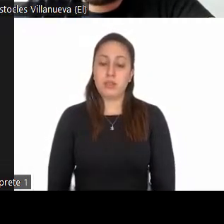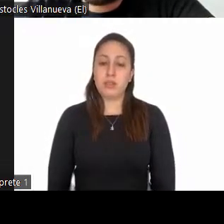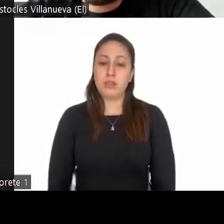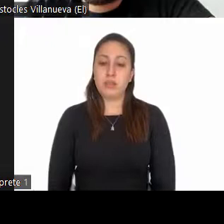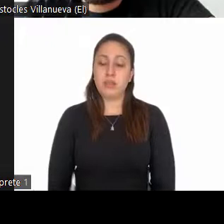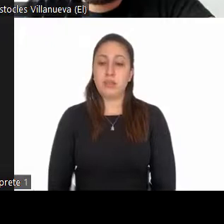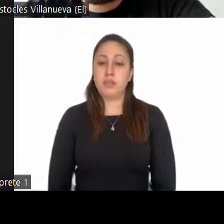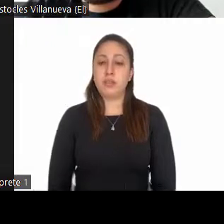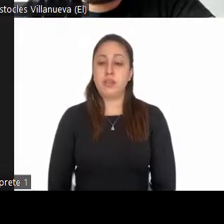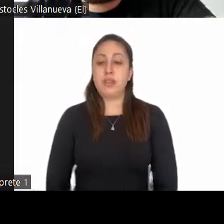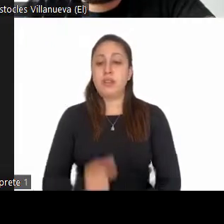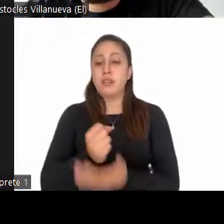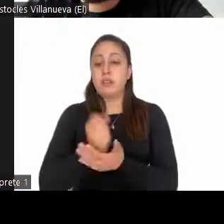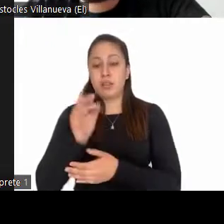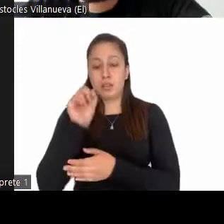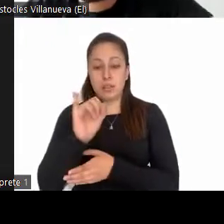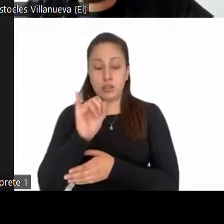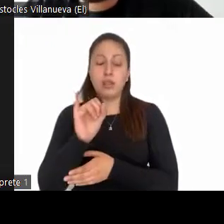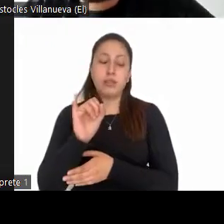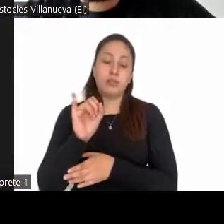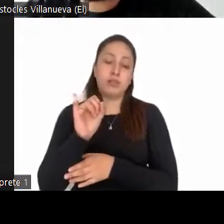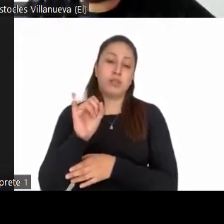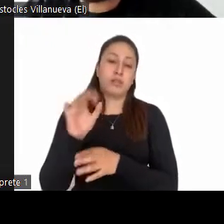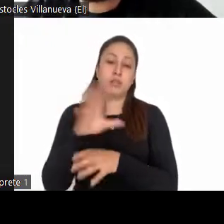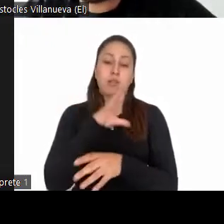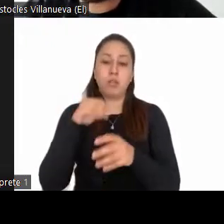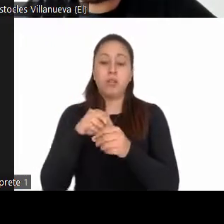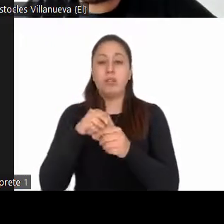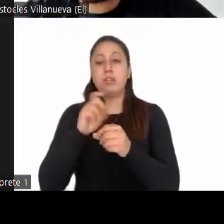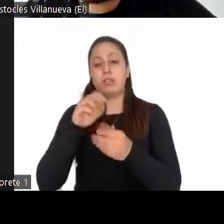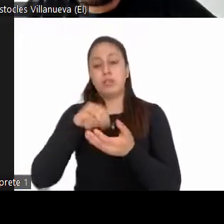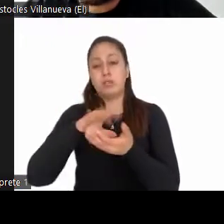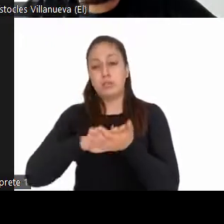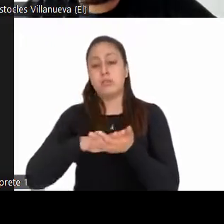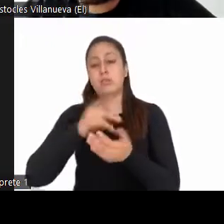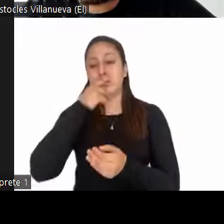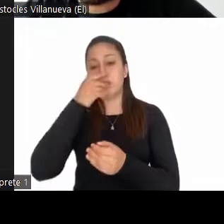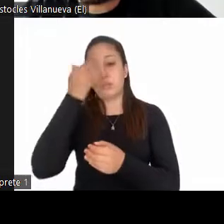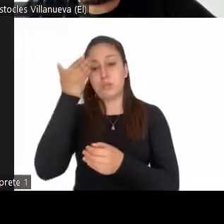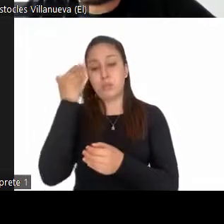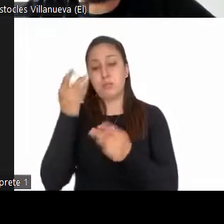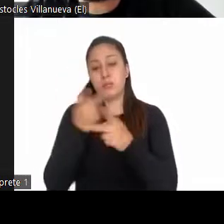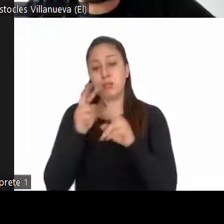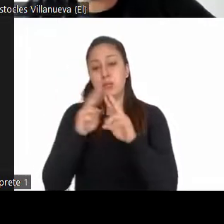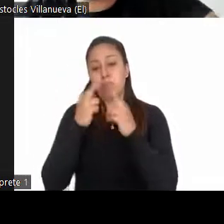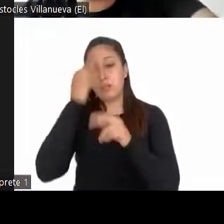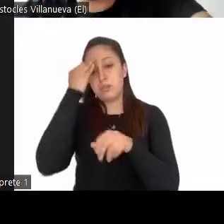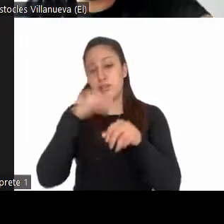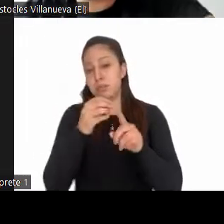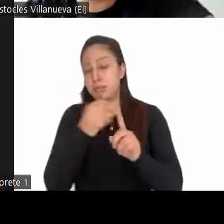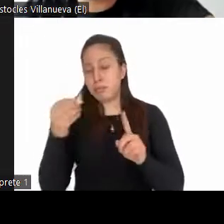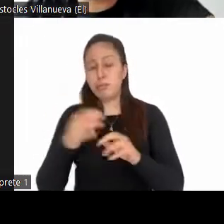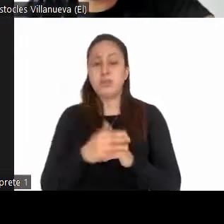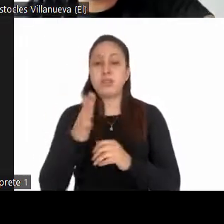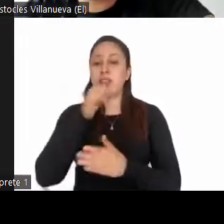Aprobada la versión estenográfica, diputado presidente. Muchas gracias, diputado secretario. Le pido, por favor, que continuemos con el